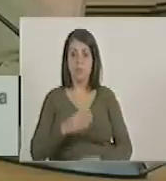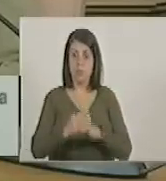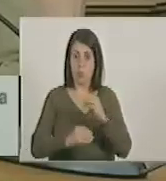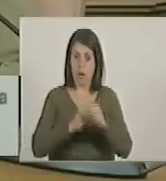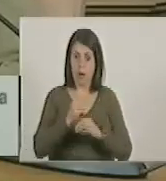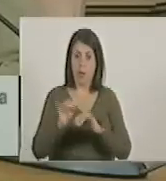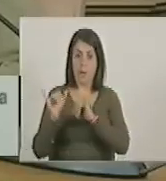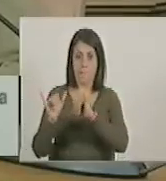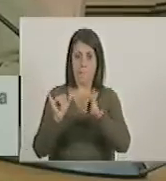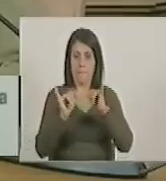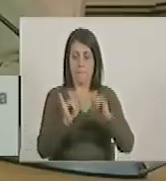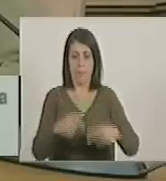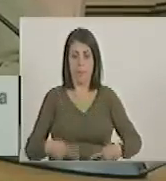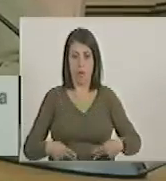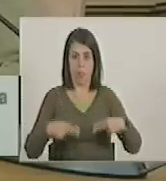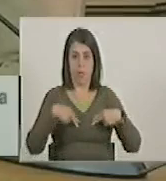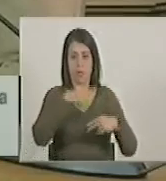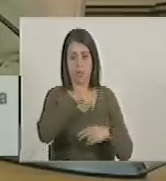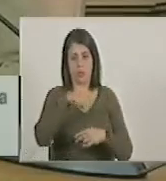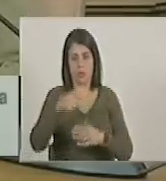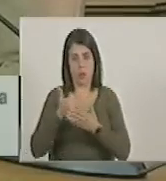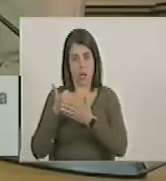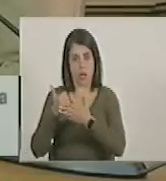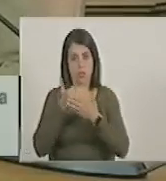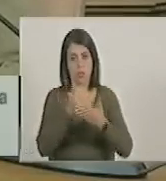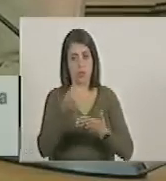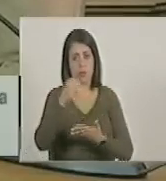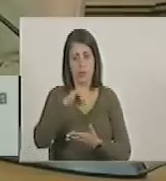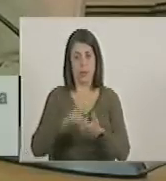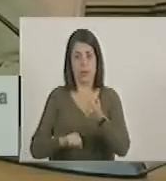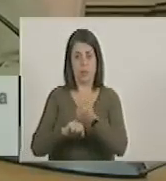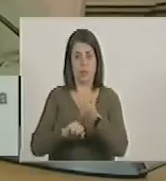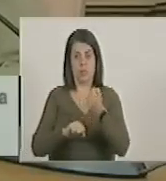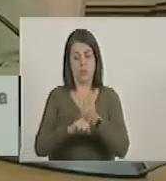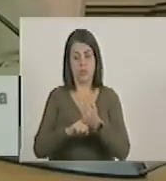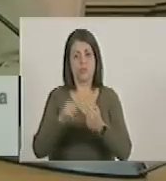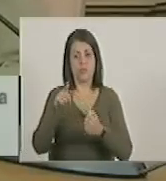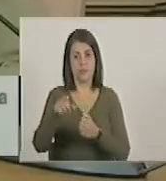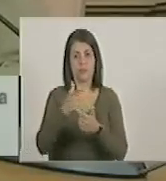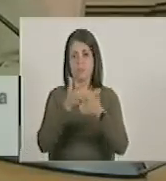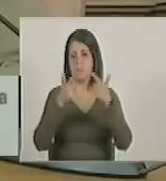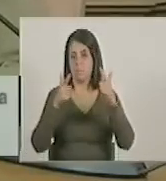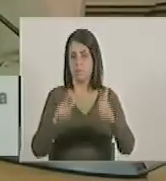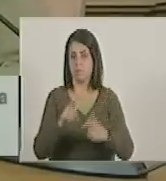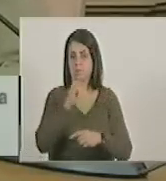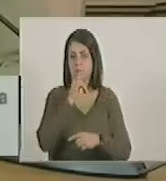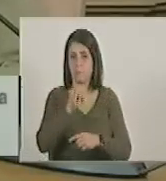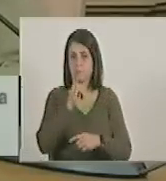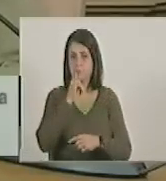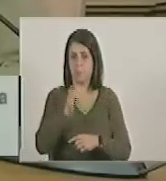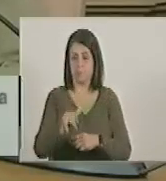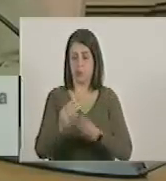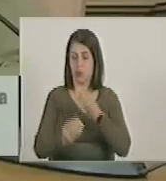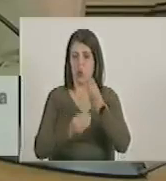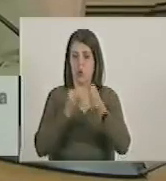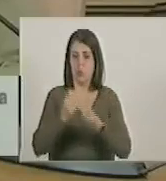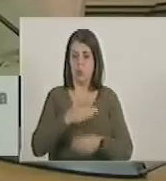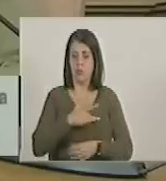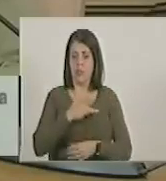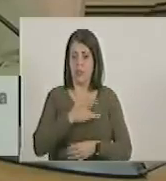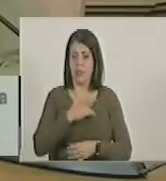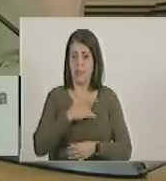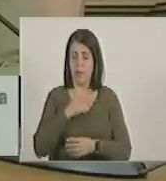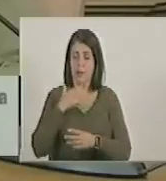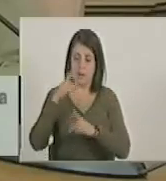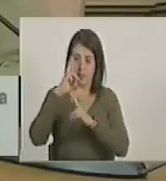con la misma calidad que a las demás personas, sobre la base de un consentimiento libre e informado, mediante la